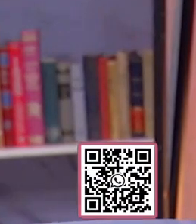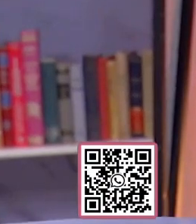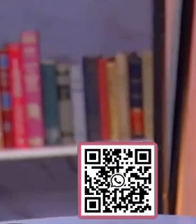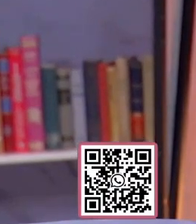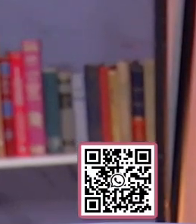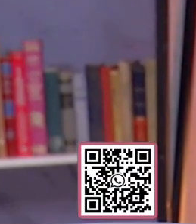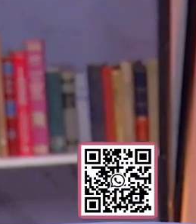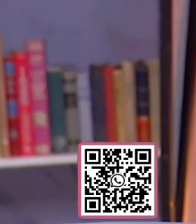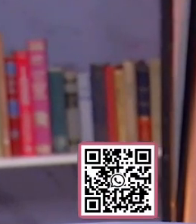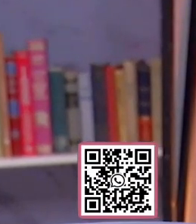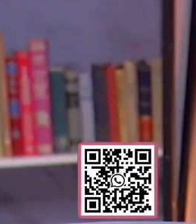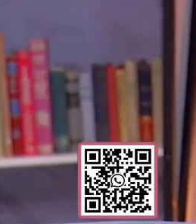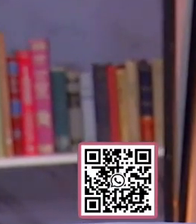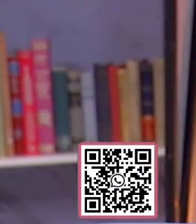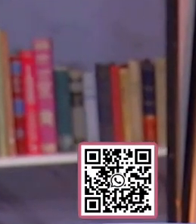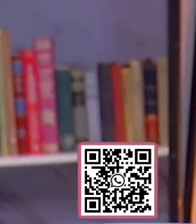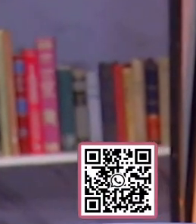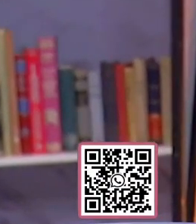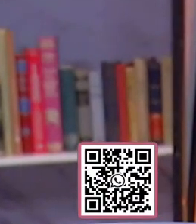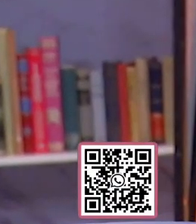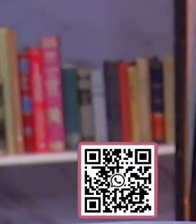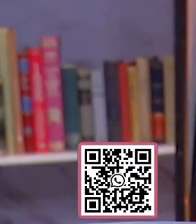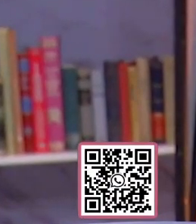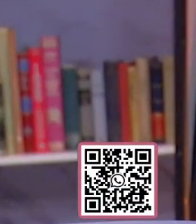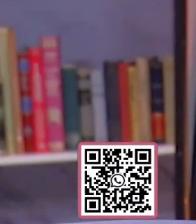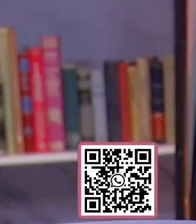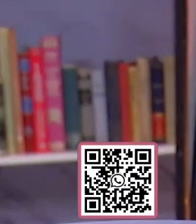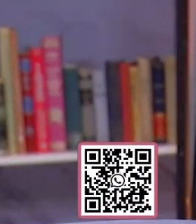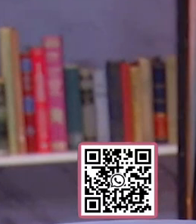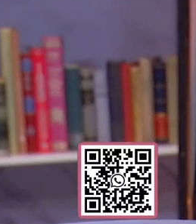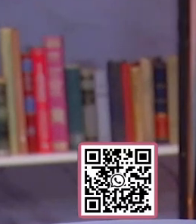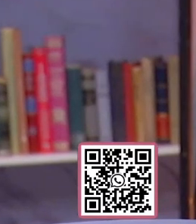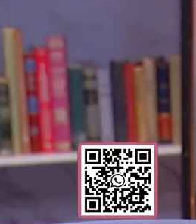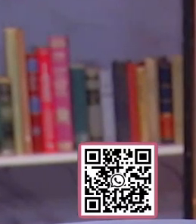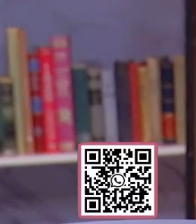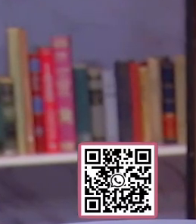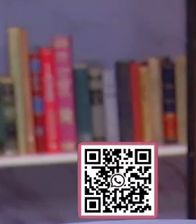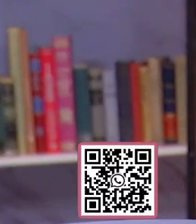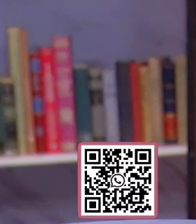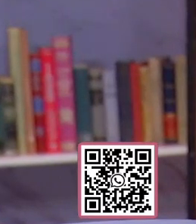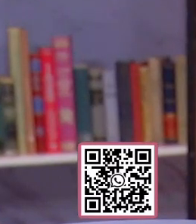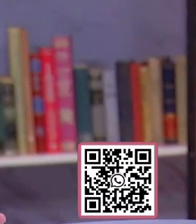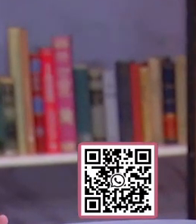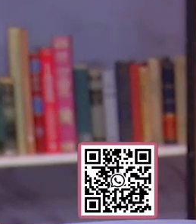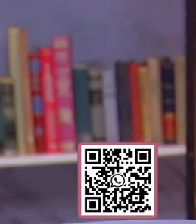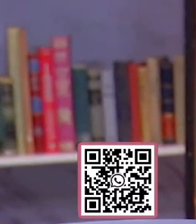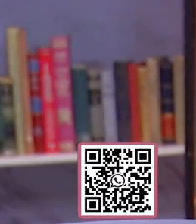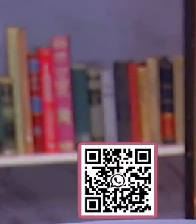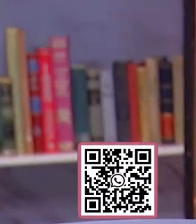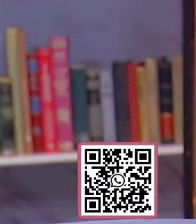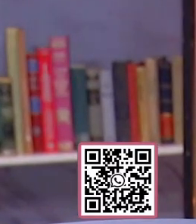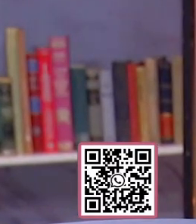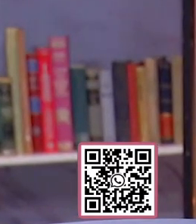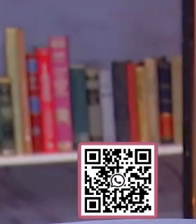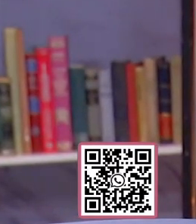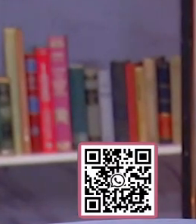En la conferencia de prensa en Palacio Nacional, en el Día Mundial de la Libertad de Prensa, repito, en el Día Mundial de la Libertad